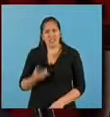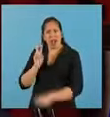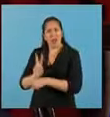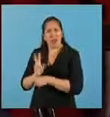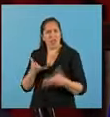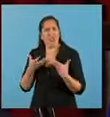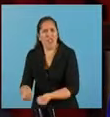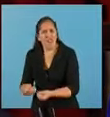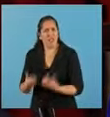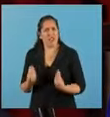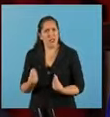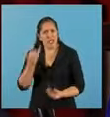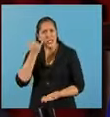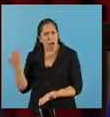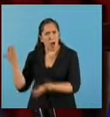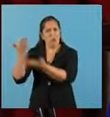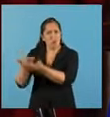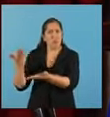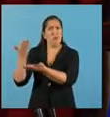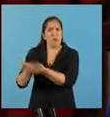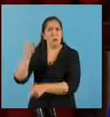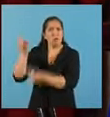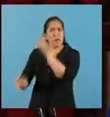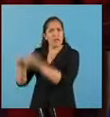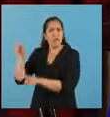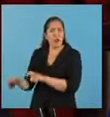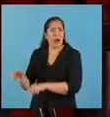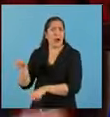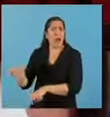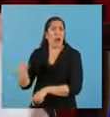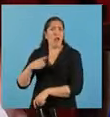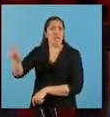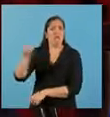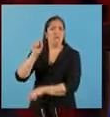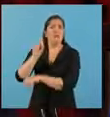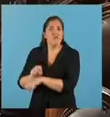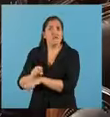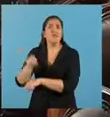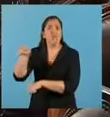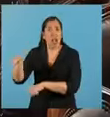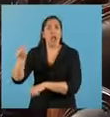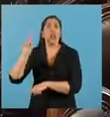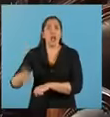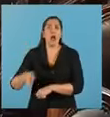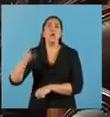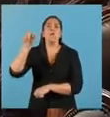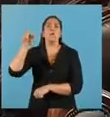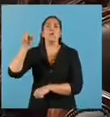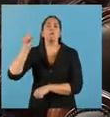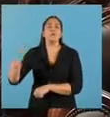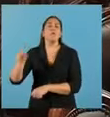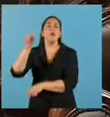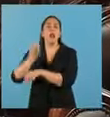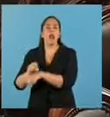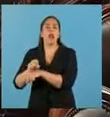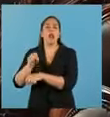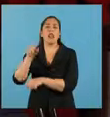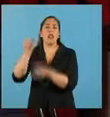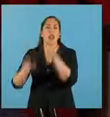incluye peticiones presentadas por personas condenadas por crímenes de lesa humanidad. Fuera de